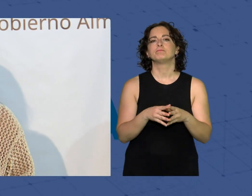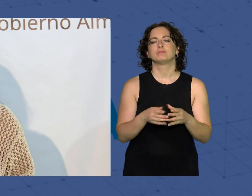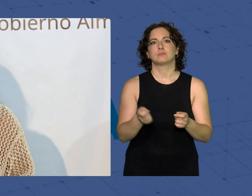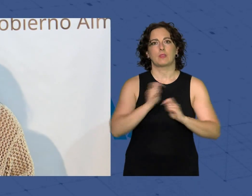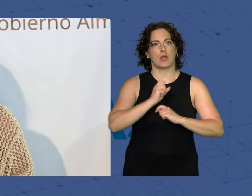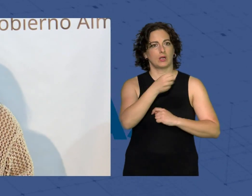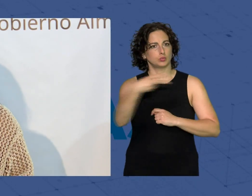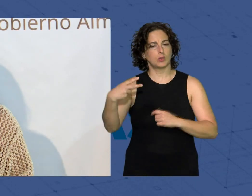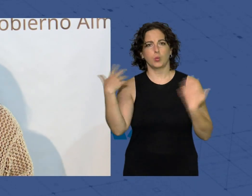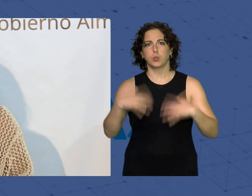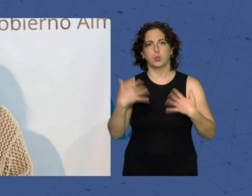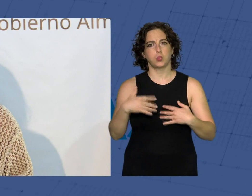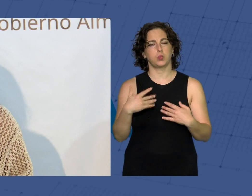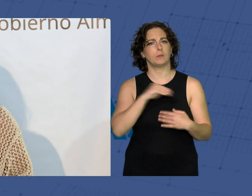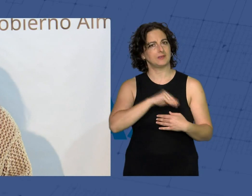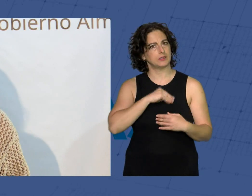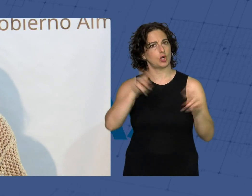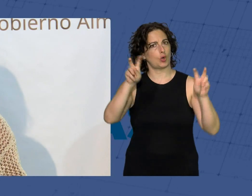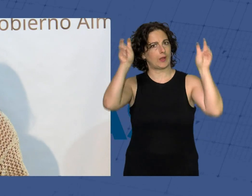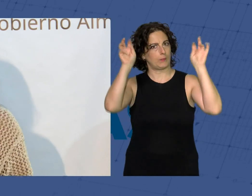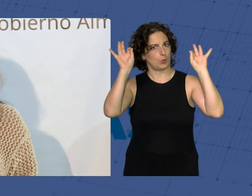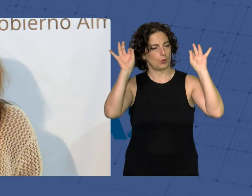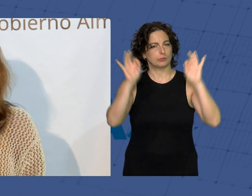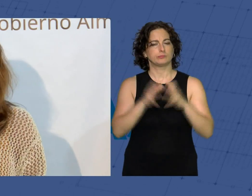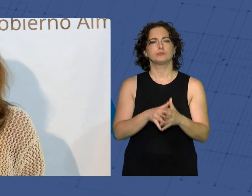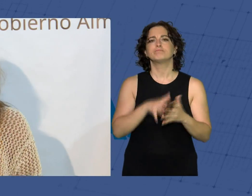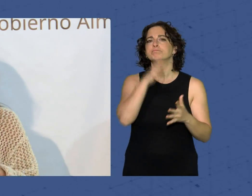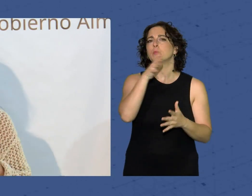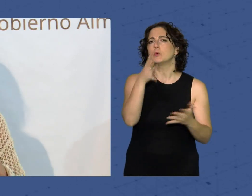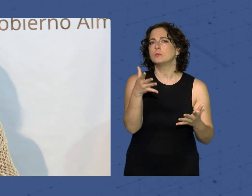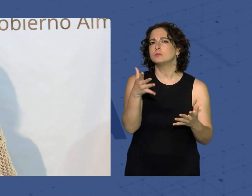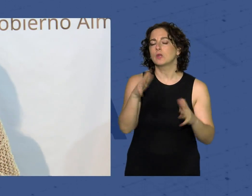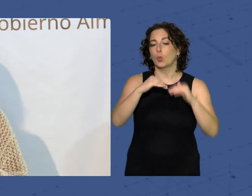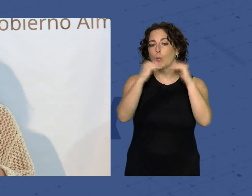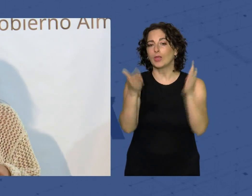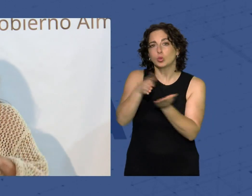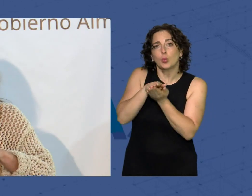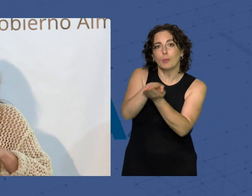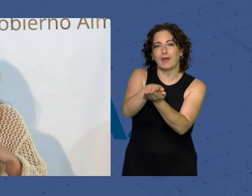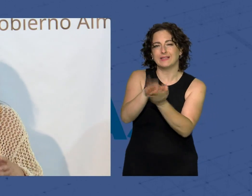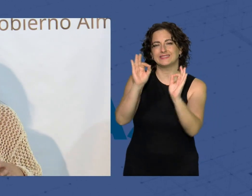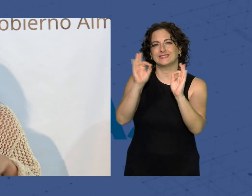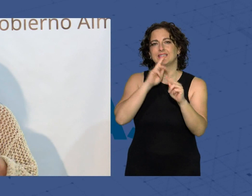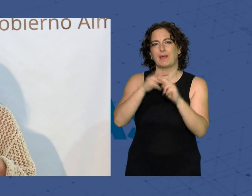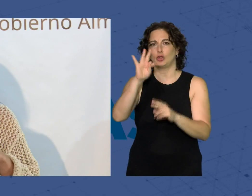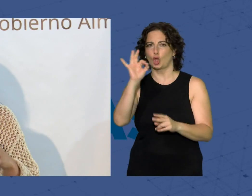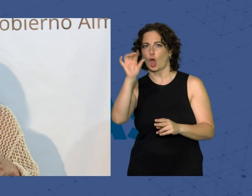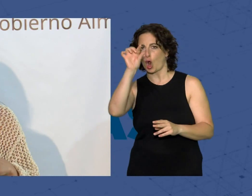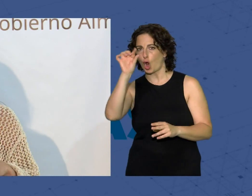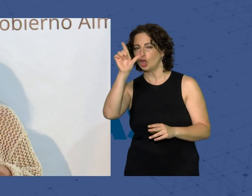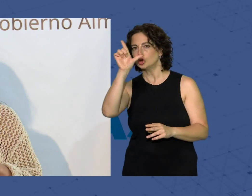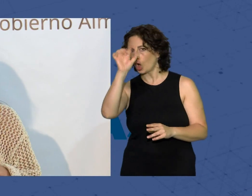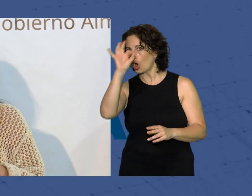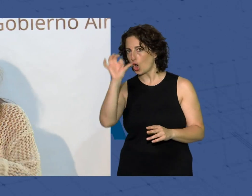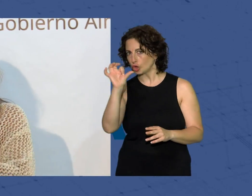unos resultados bastante novedosos como decía porque es una tumba del tipo Tolos de